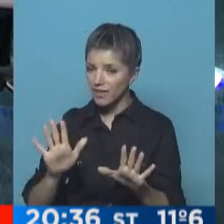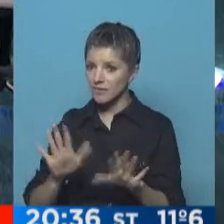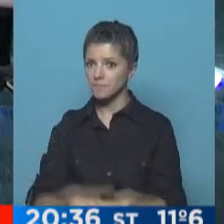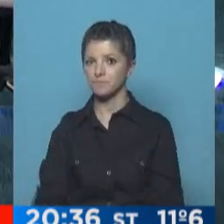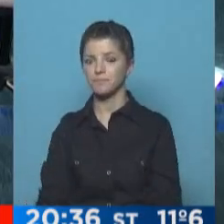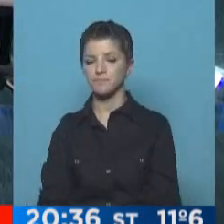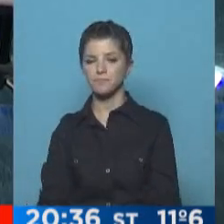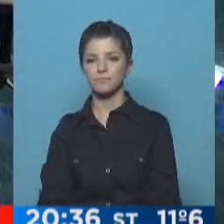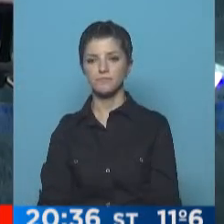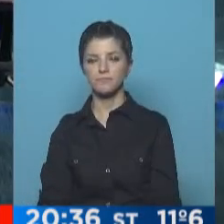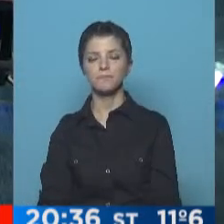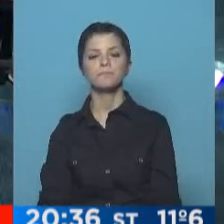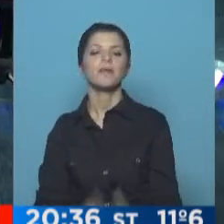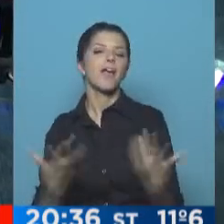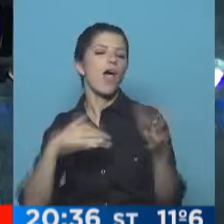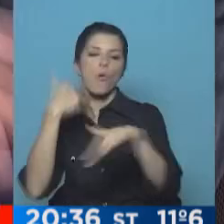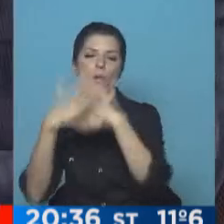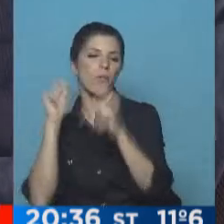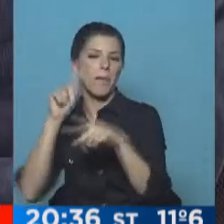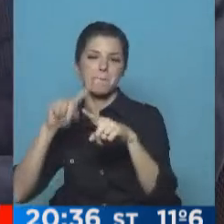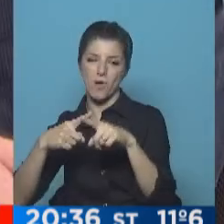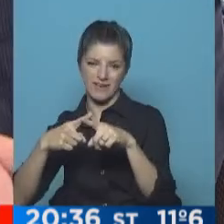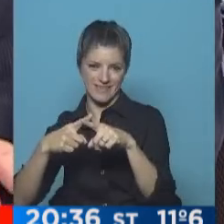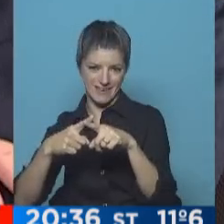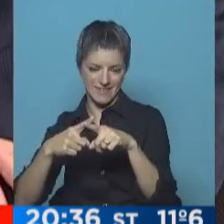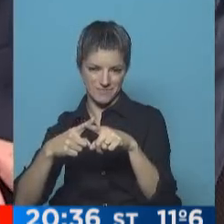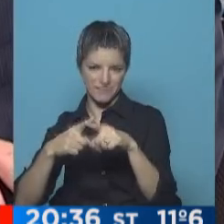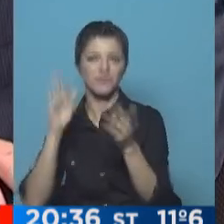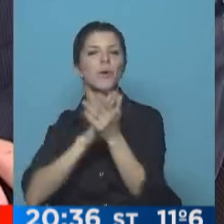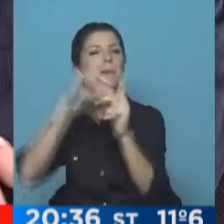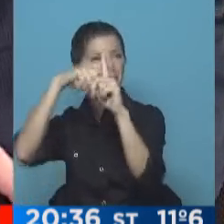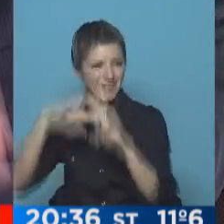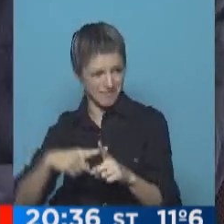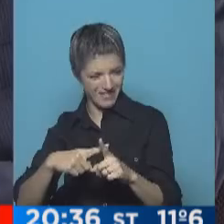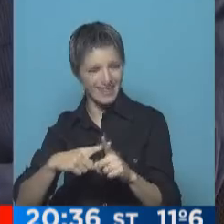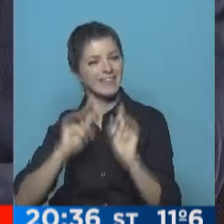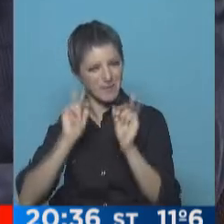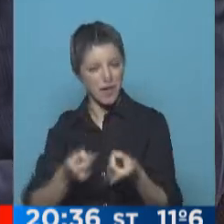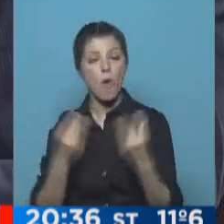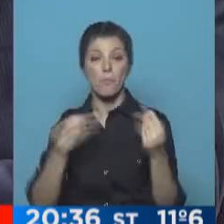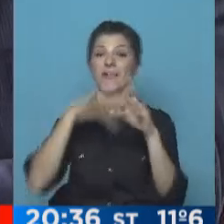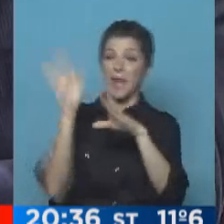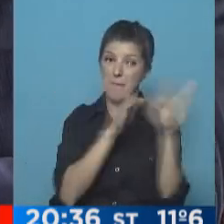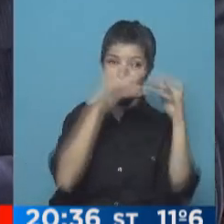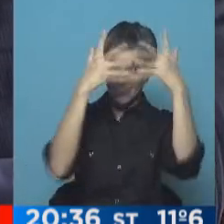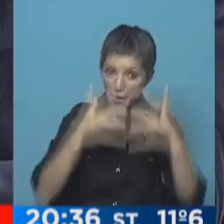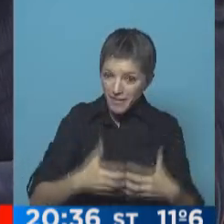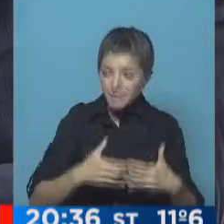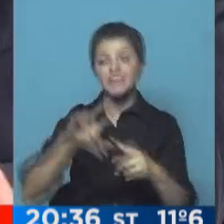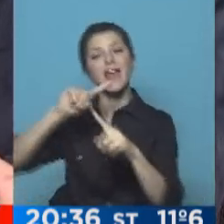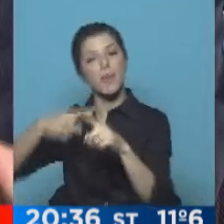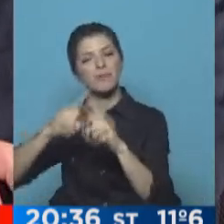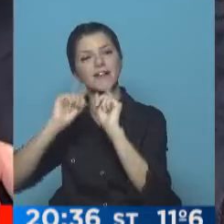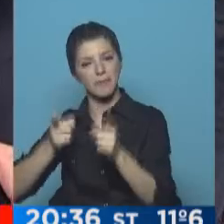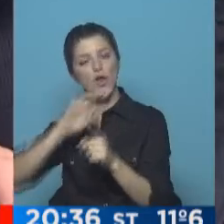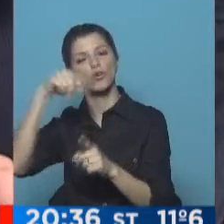Sí, yo, bueno, es el juego de la política, no es el juego de las matemáticas solamente, porque además de las matemáticas, en la política intervienen muchas